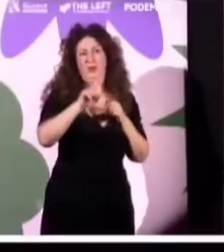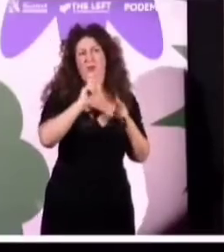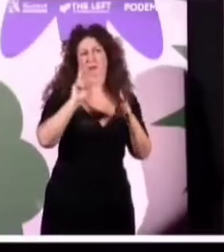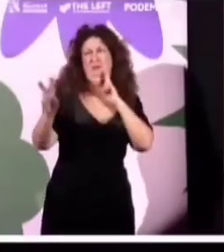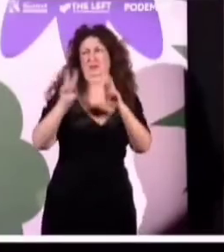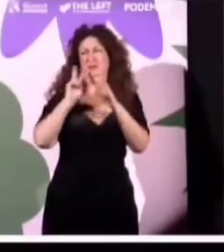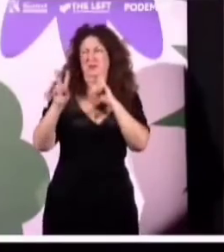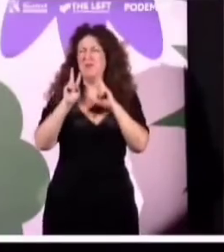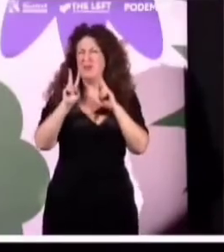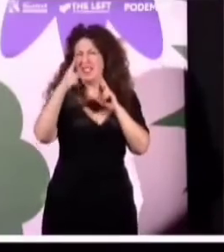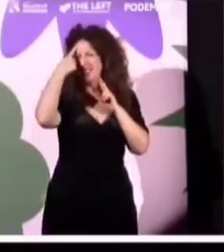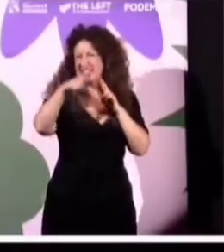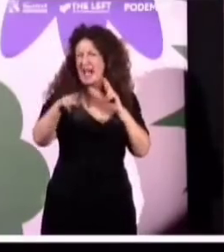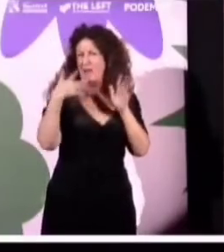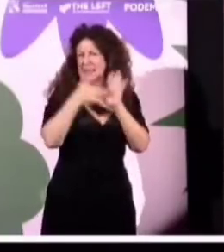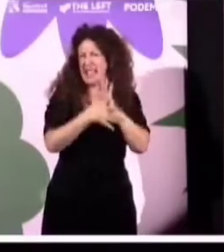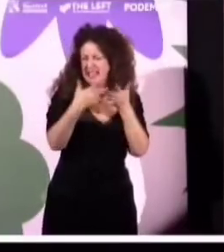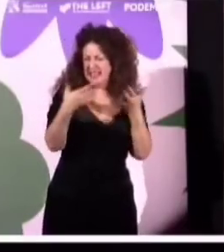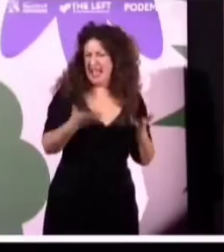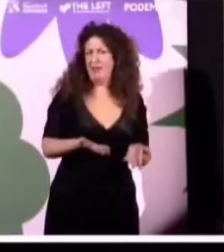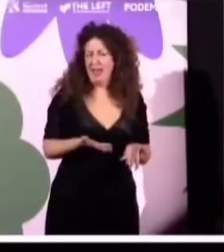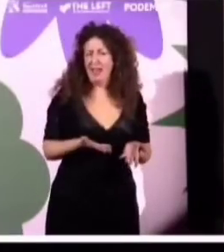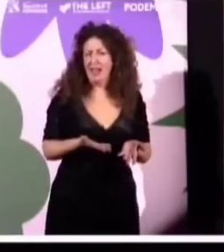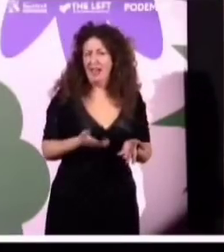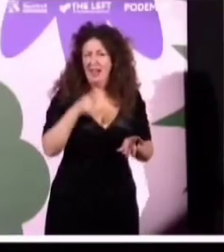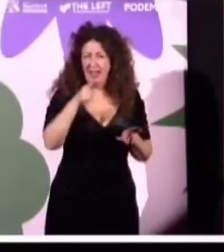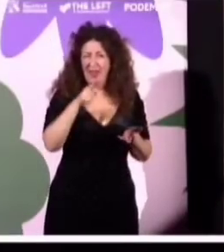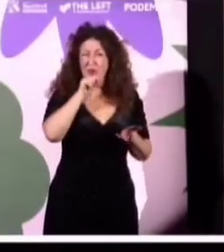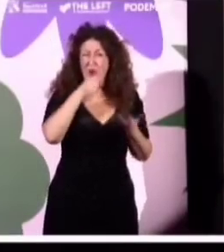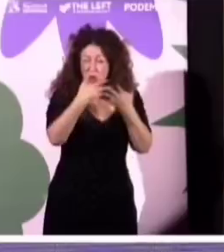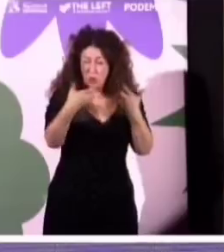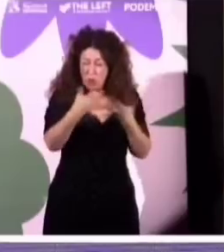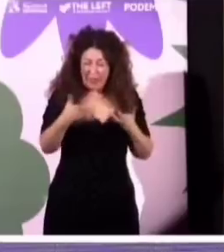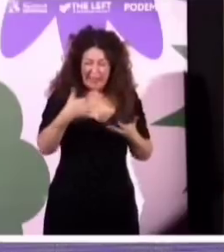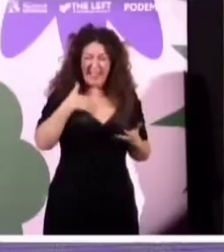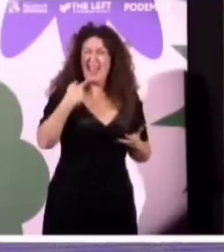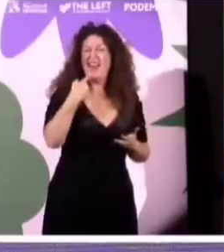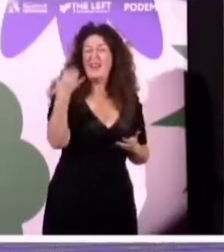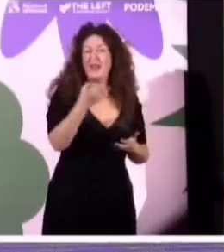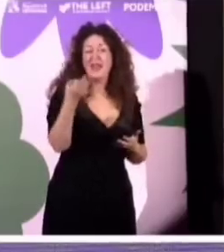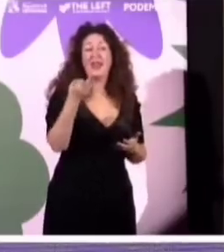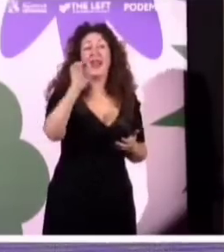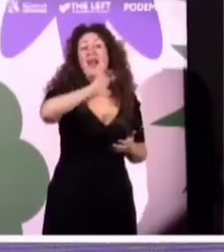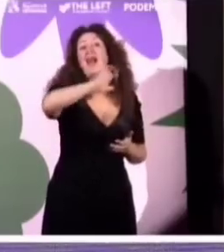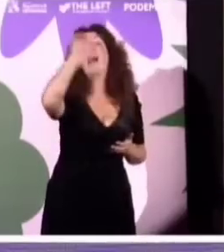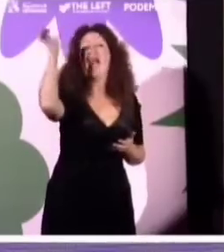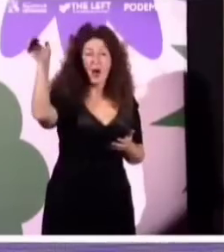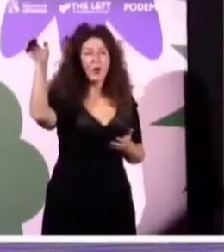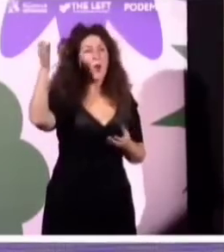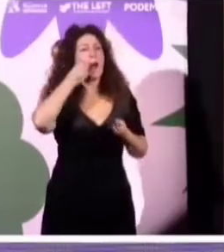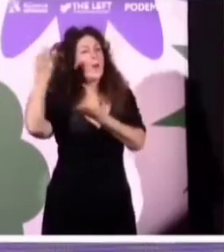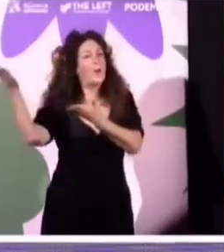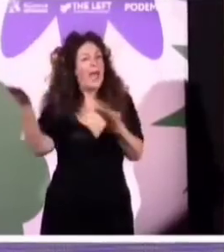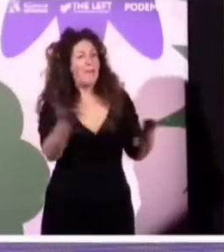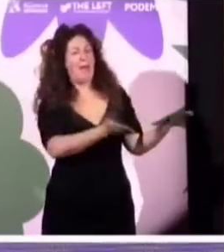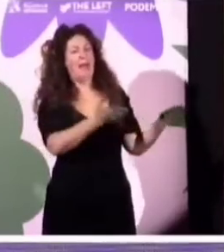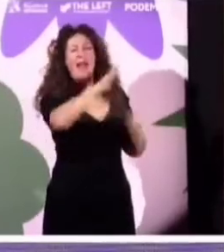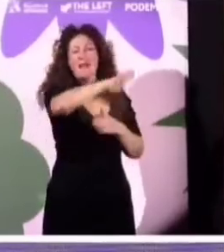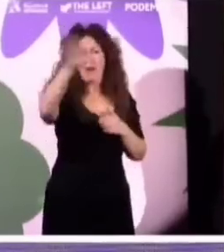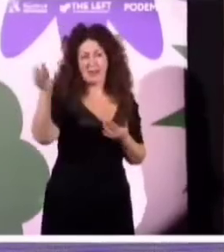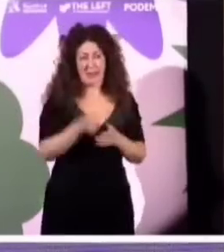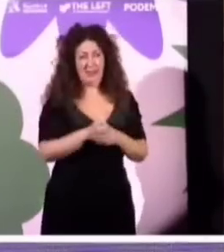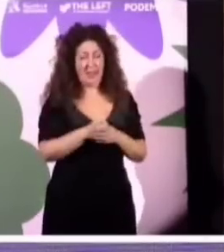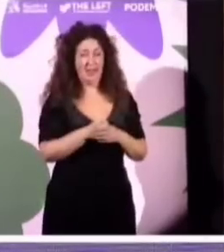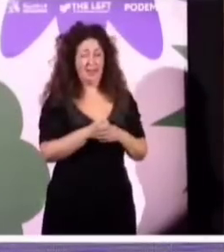¿Sabéis lo que significa ese tuit? Ese tuit lo que quiere decir es que Europa da la bienvenida a los fascistas siempre y